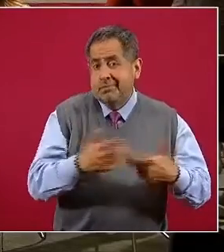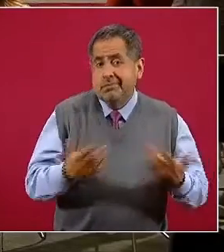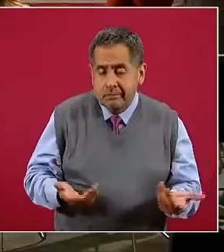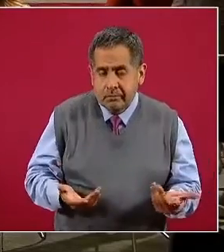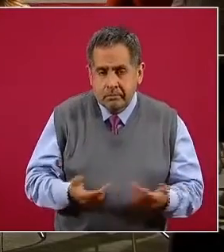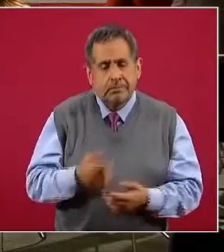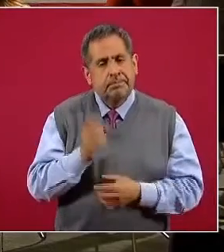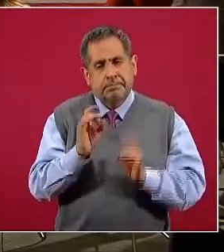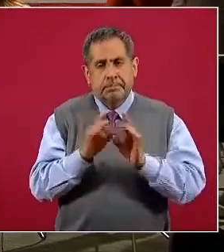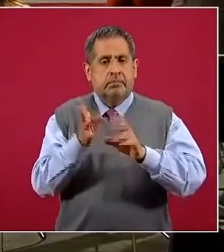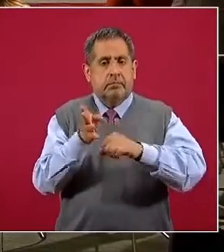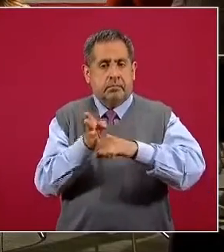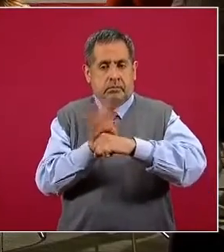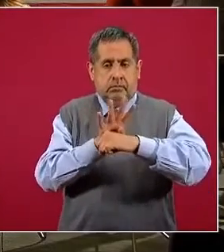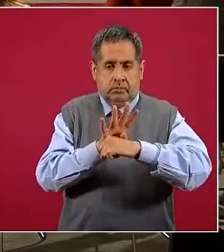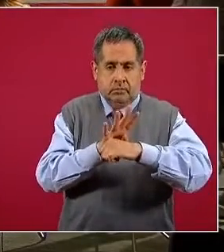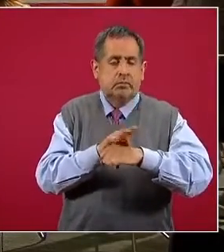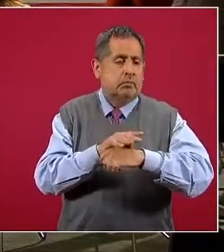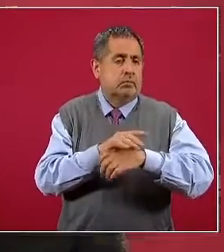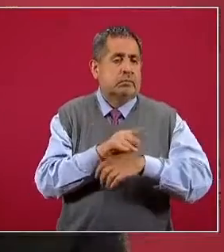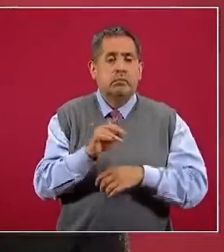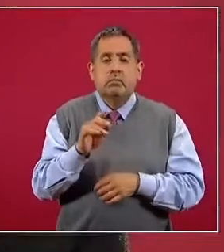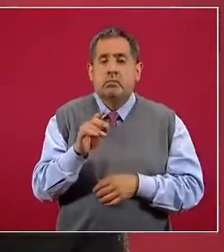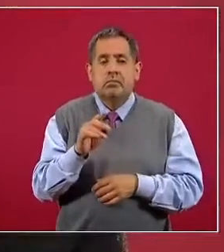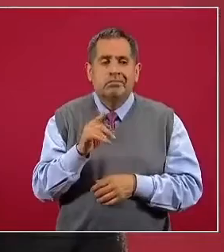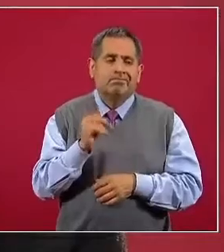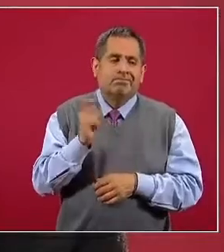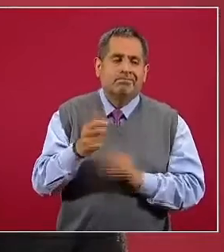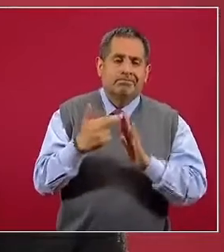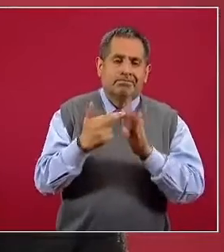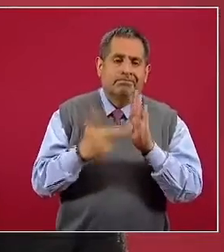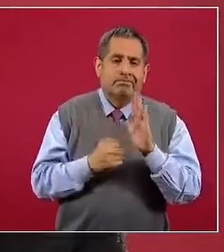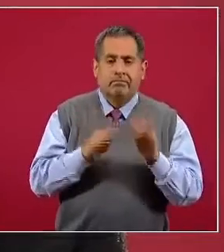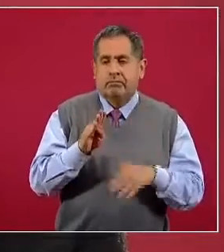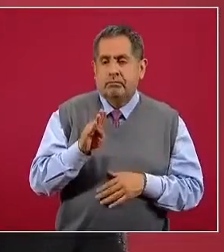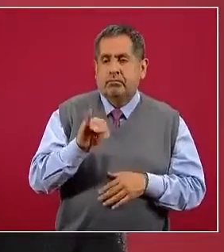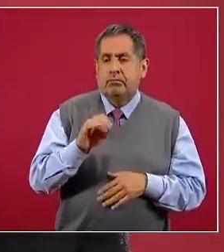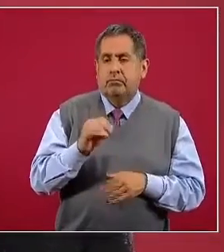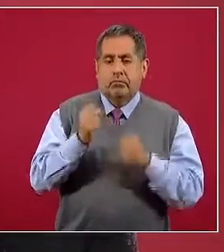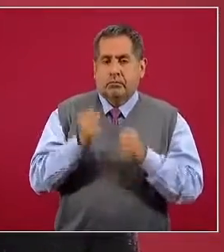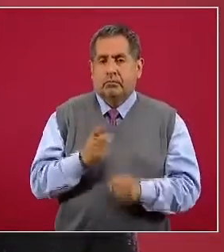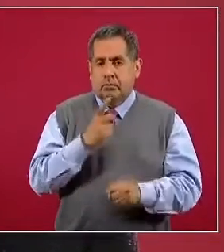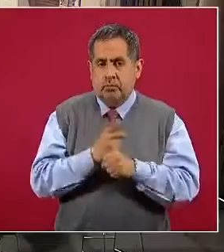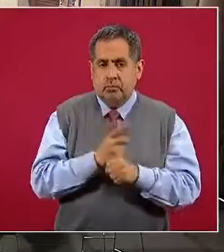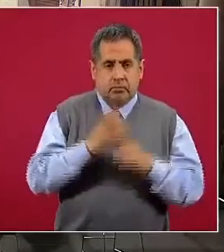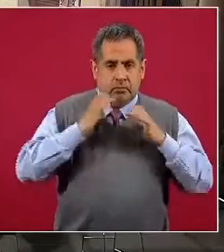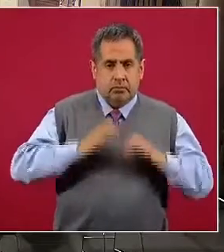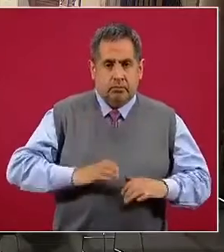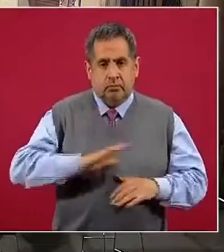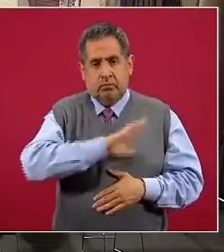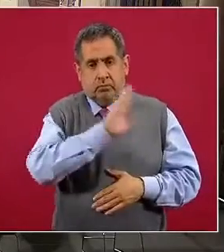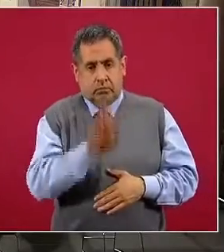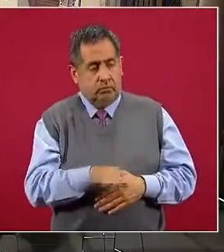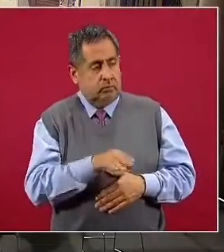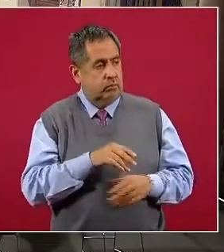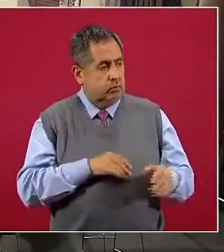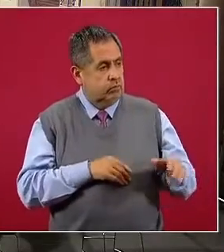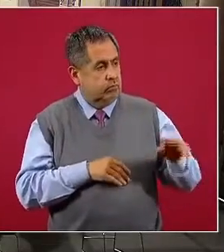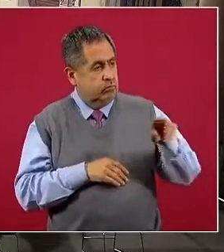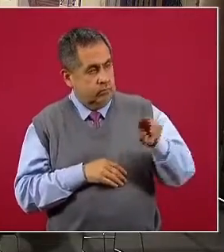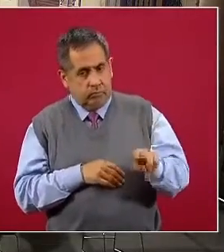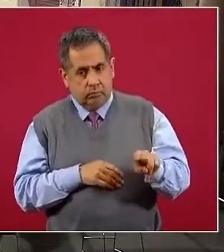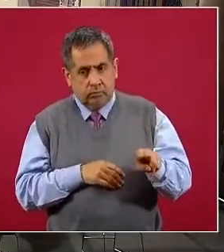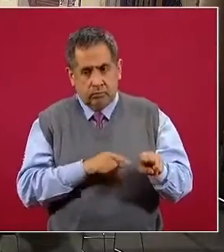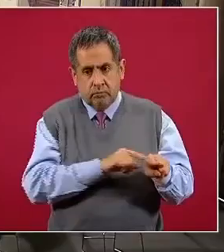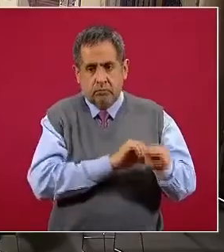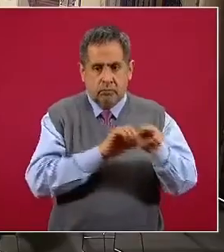COVID-19, por razones de bioseguridad, de acuerdo al lineamiento para el manejo seguro de cadáveres que presentamos y